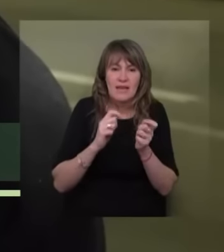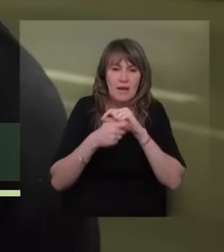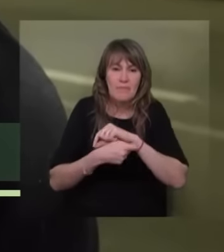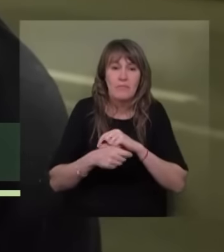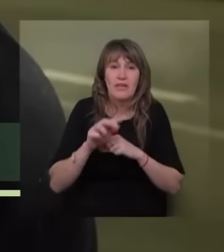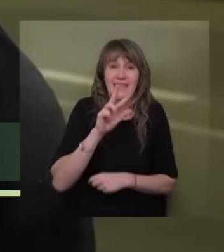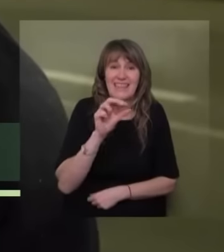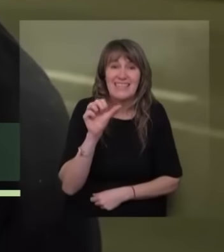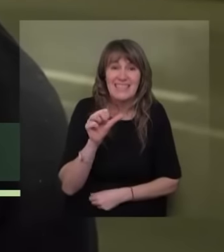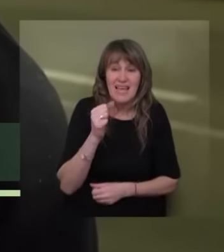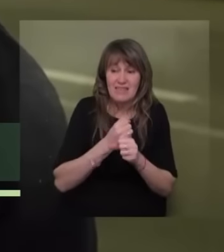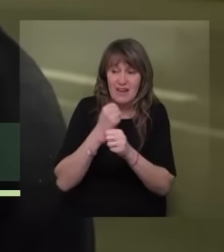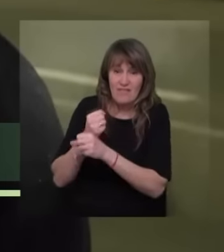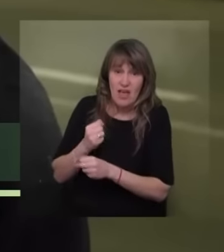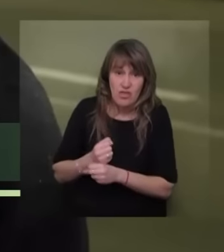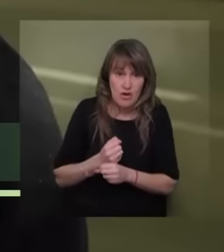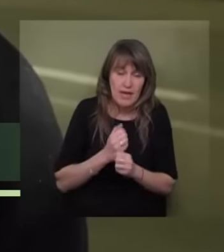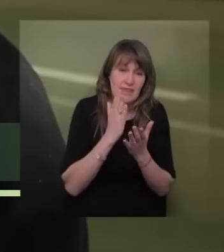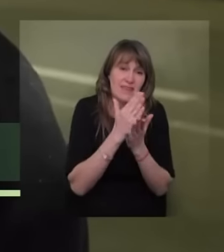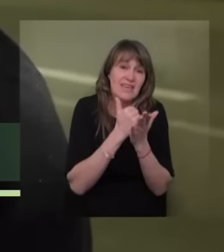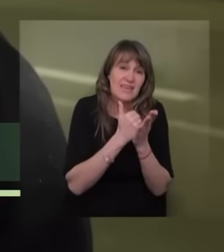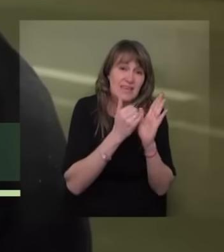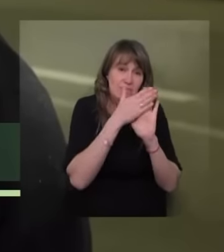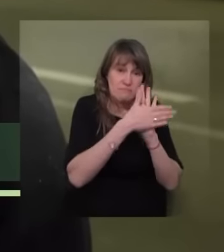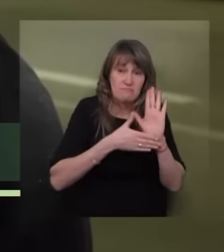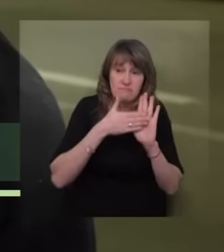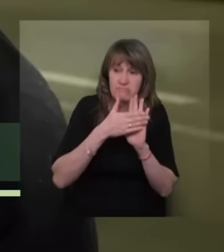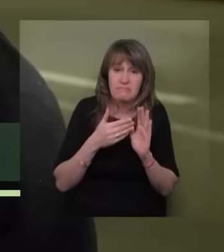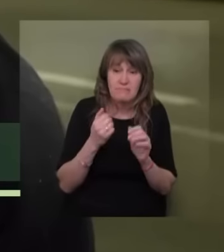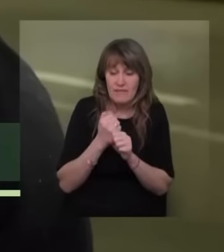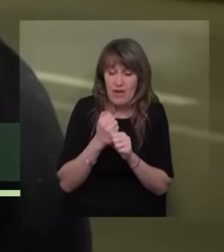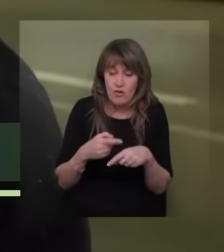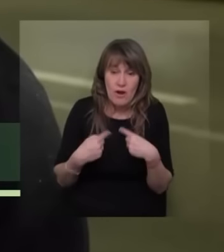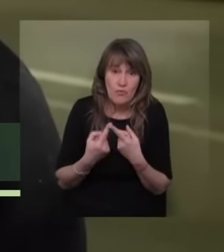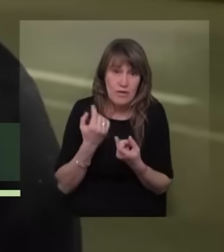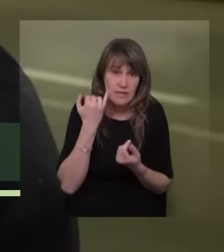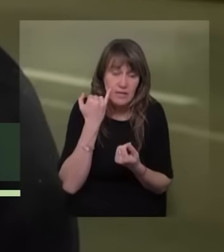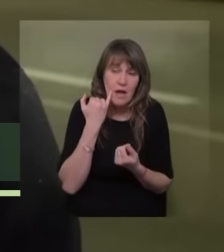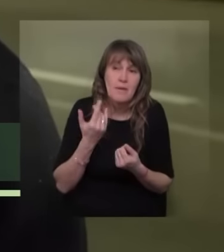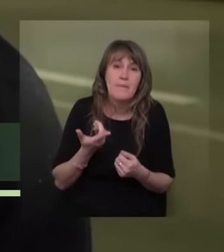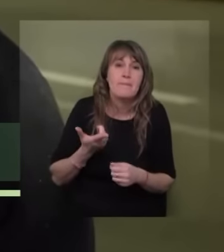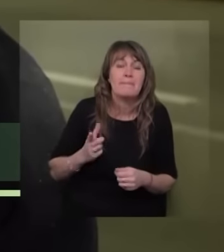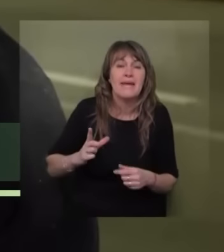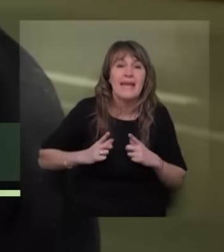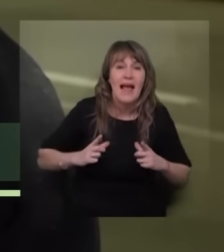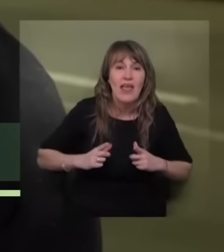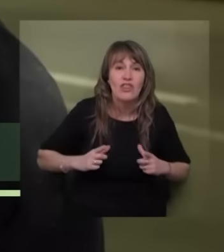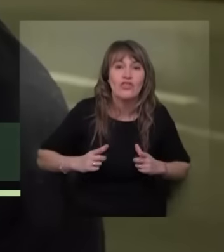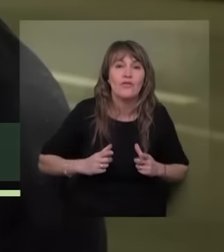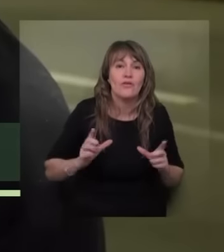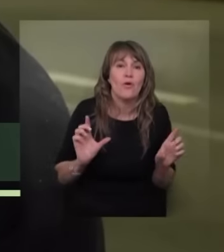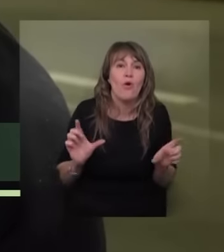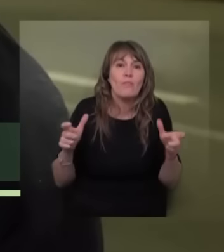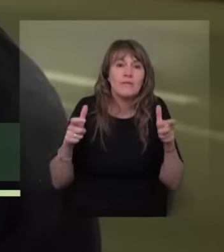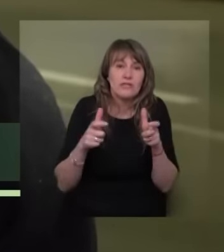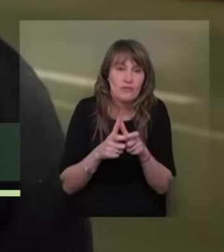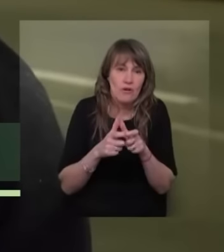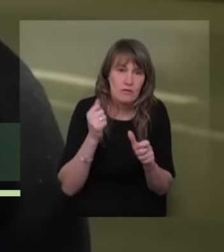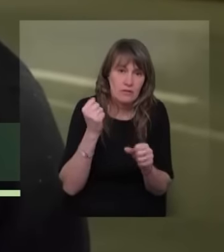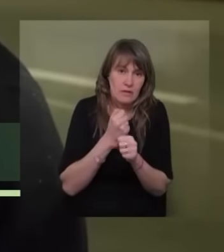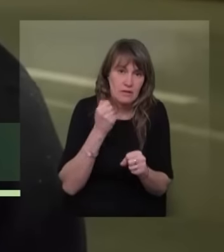trabajadoras seuales del interior del país y nada seguimos esperando que la comisión de trabajo Se digne